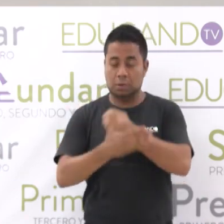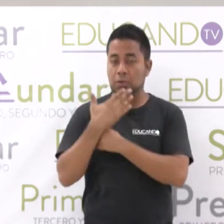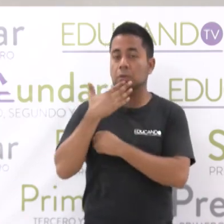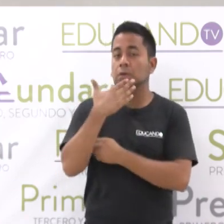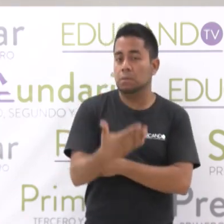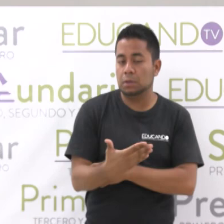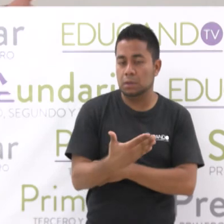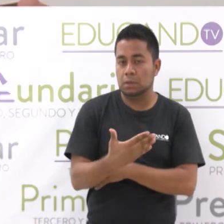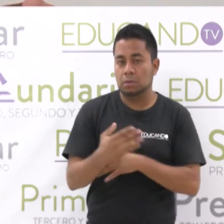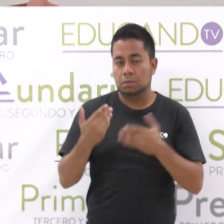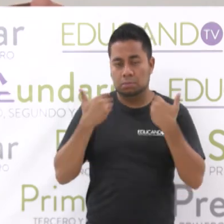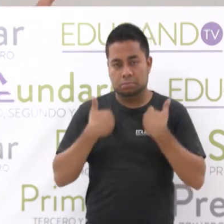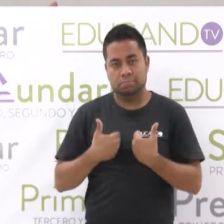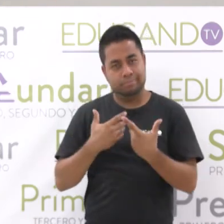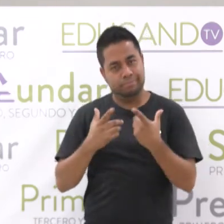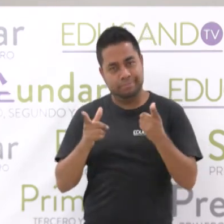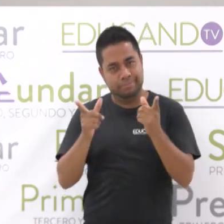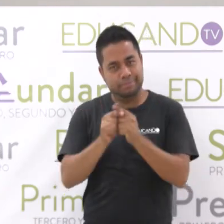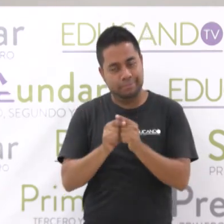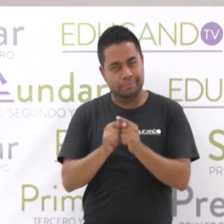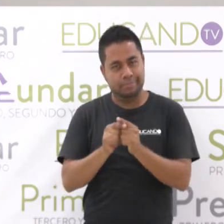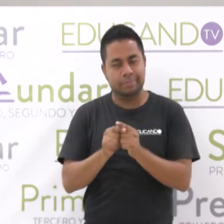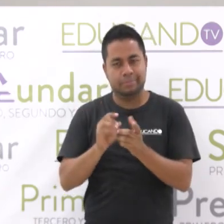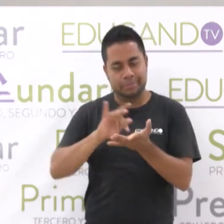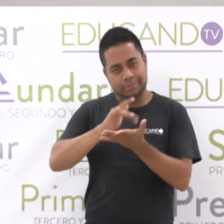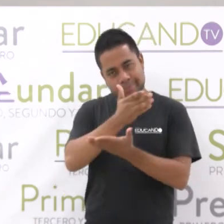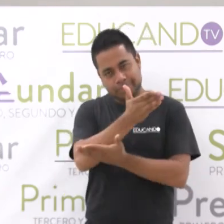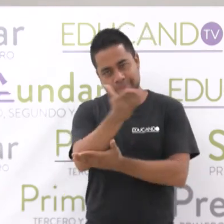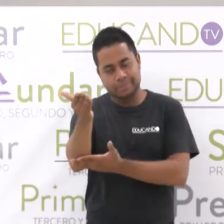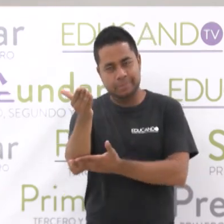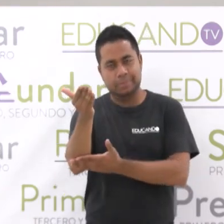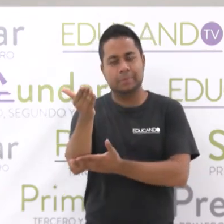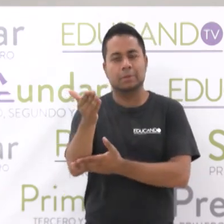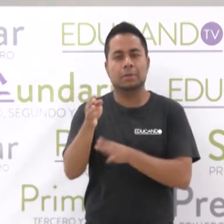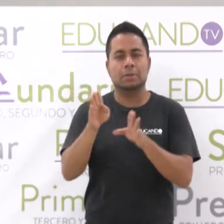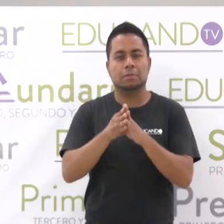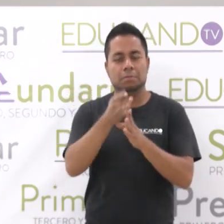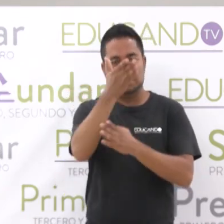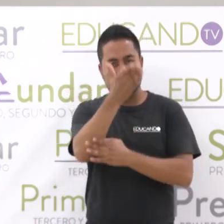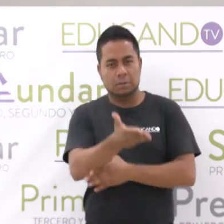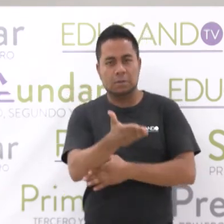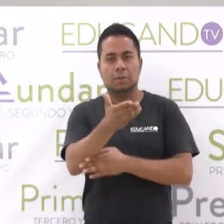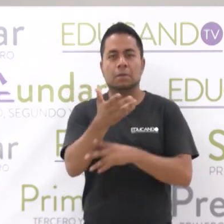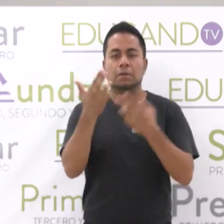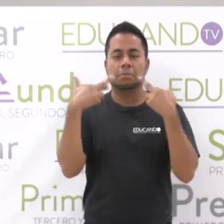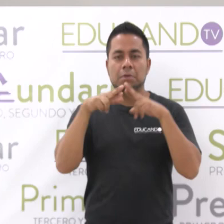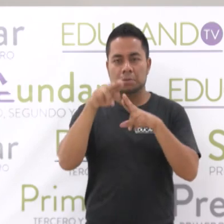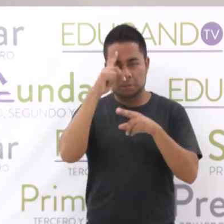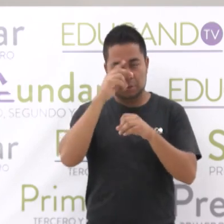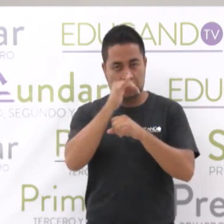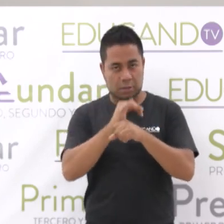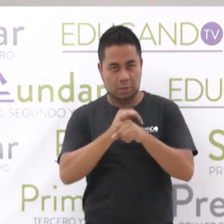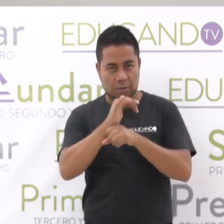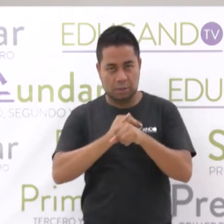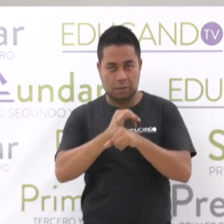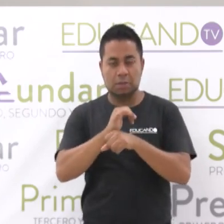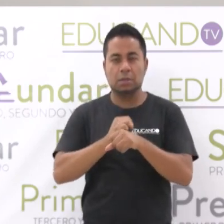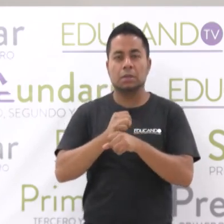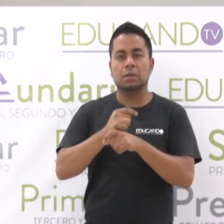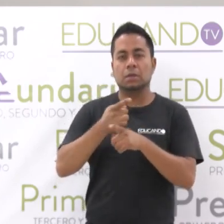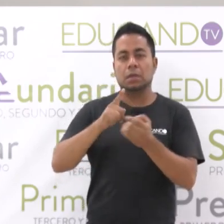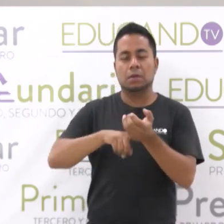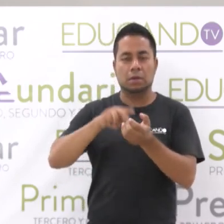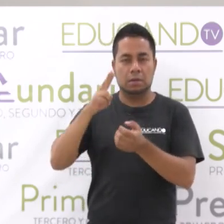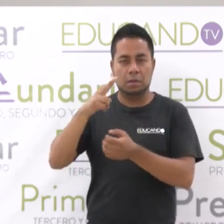y por mi parte eso es todo. Les doy gracias a todos, en especial a mi profesora de investigación documental de la